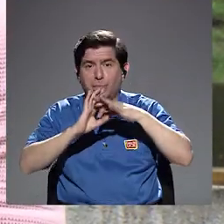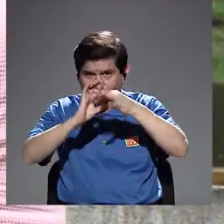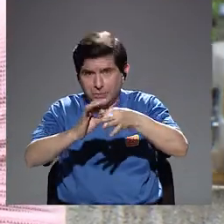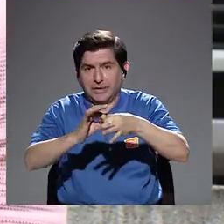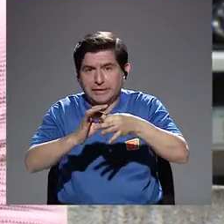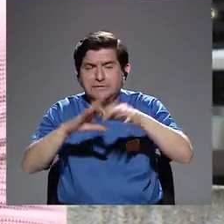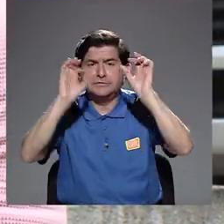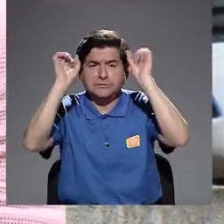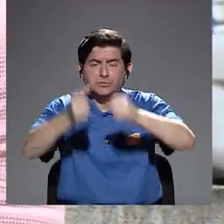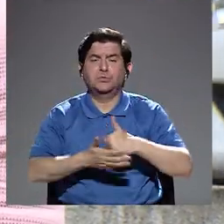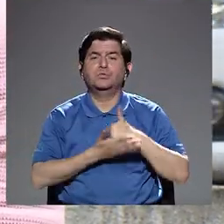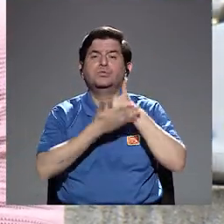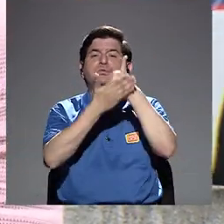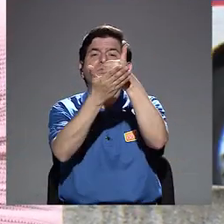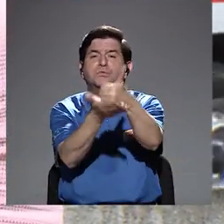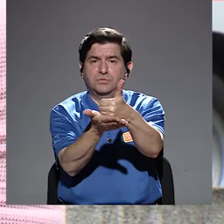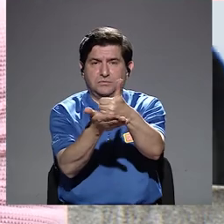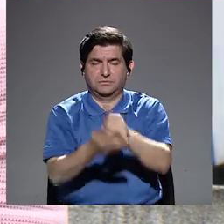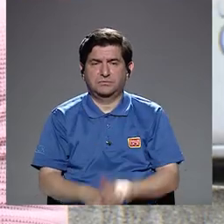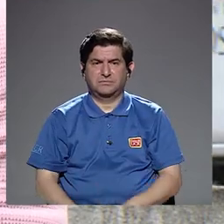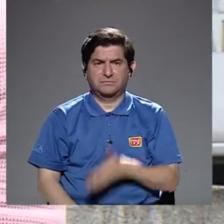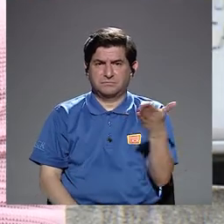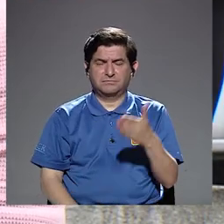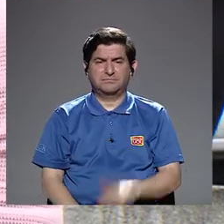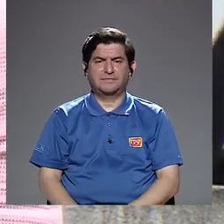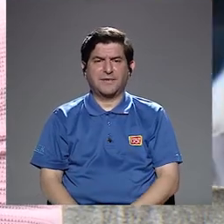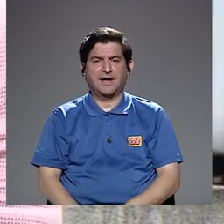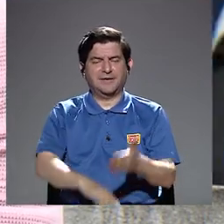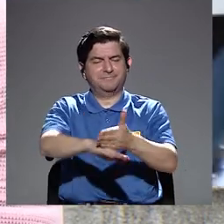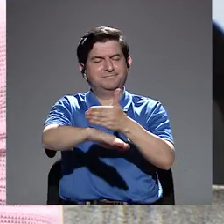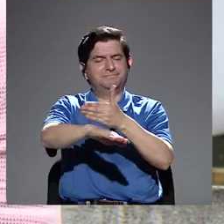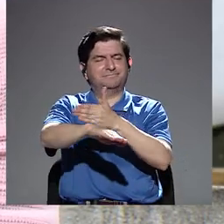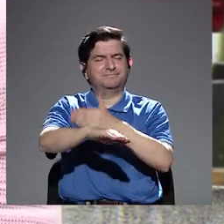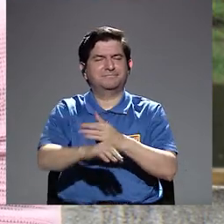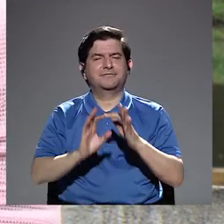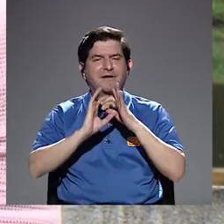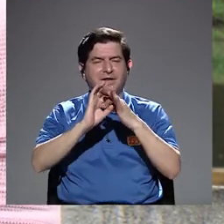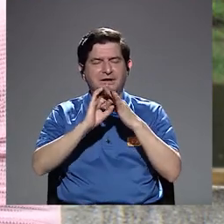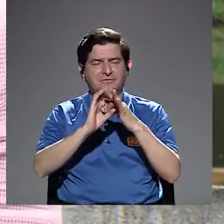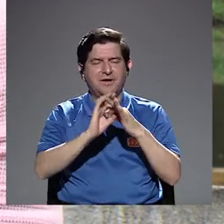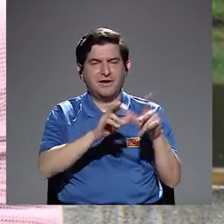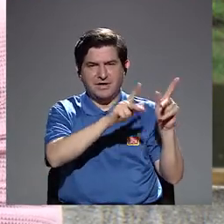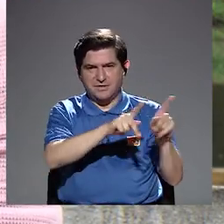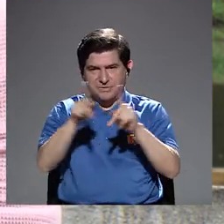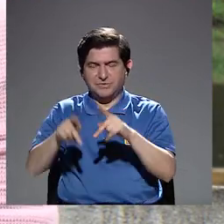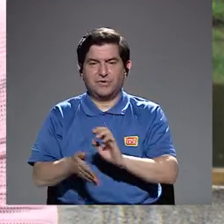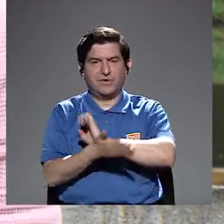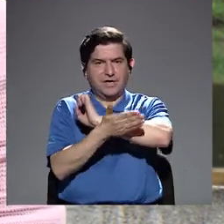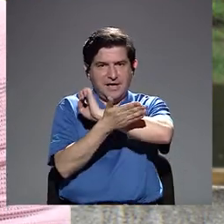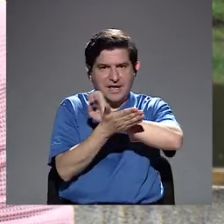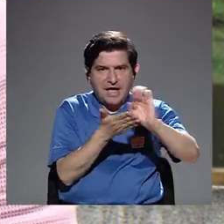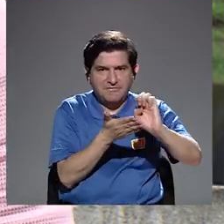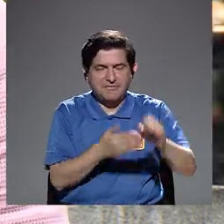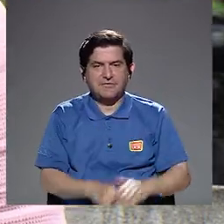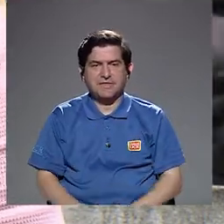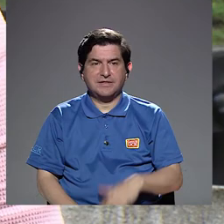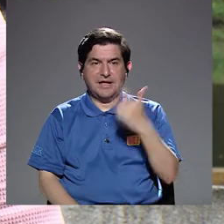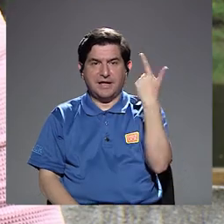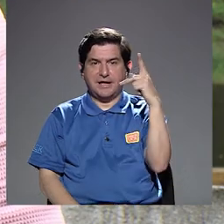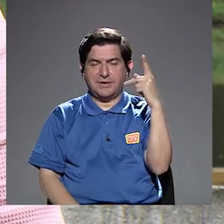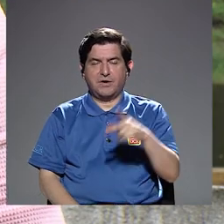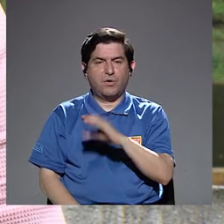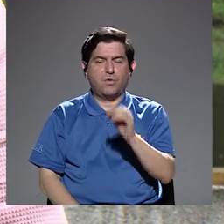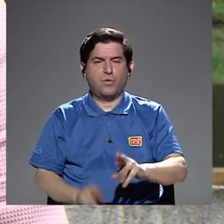sexualidad pueden contribuir precisamente a mejorar estas relaciones interpersonales y evitar posibles factores de